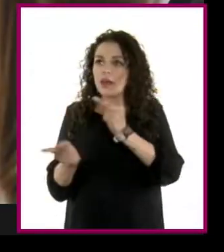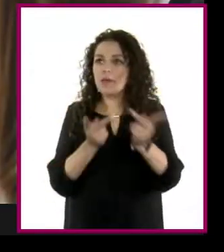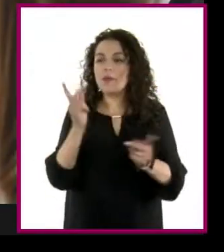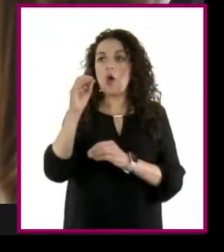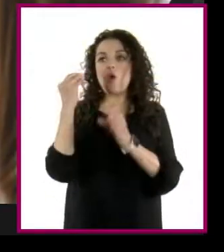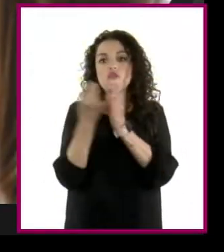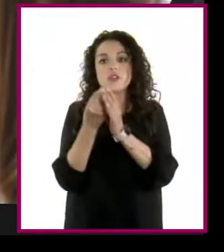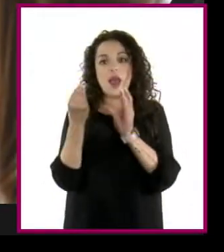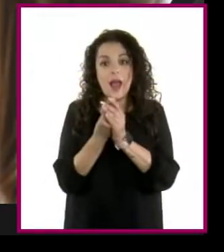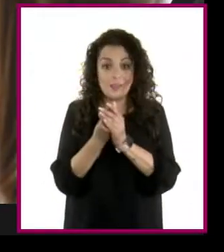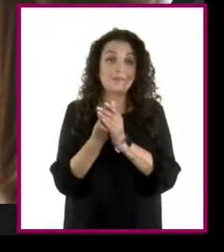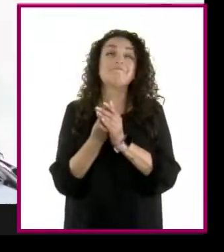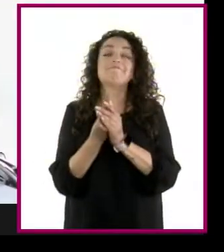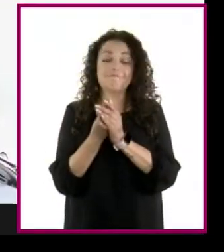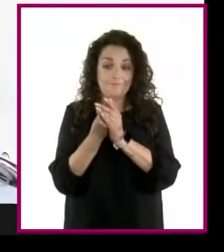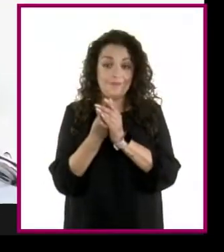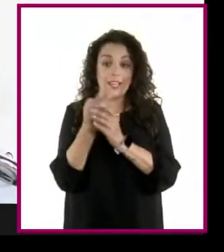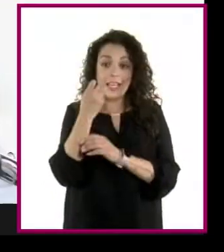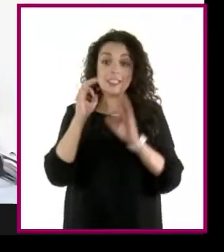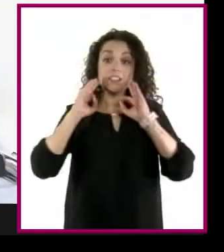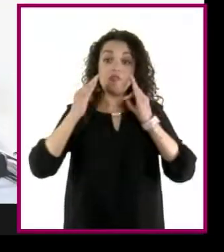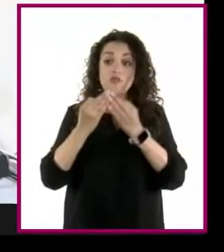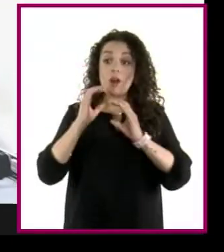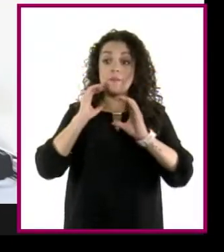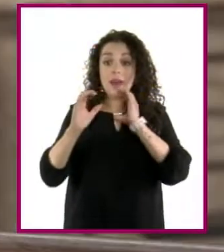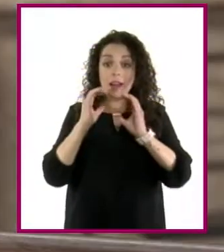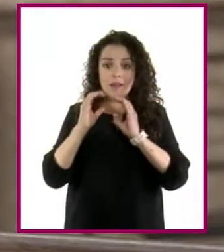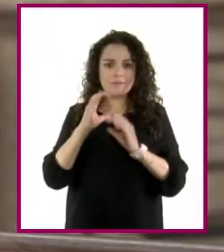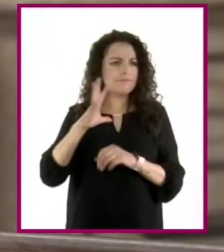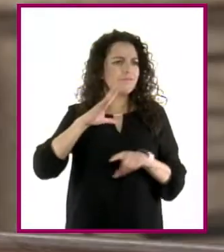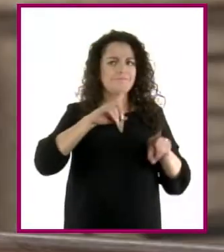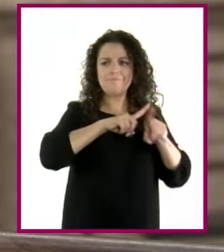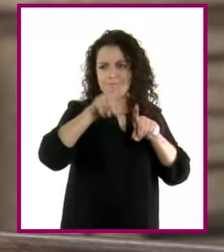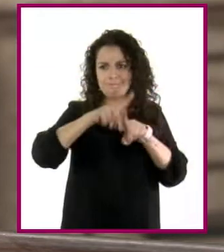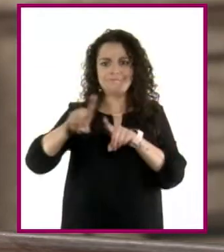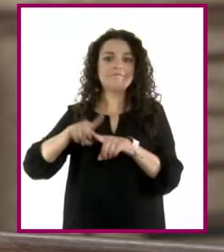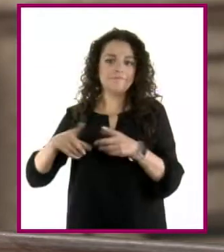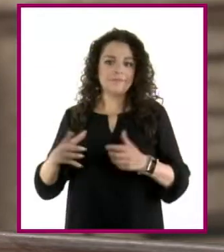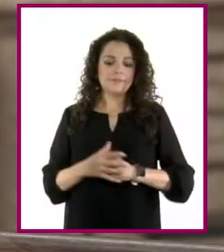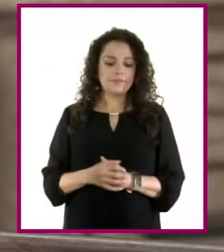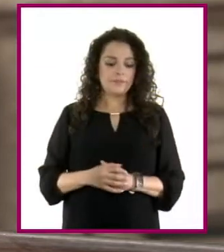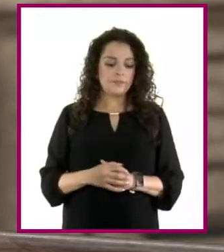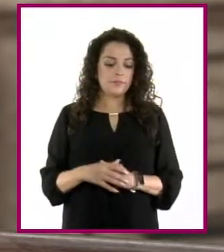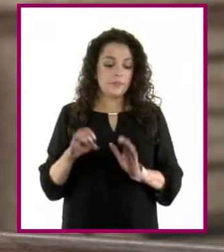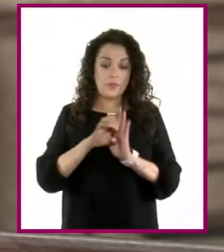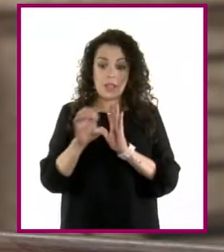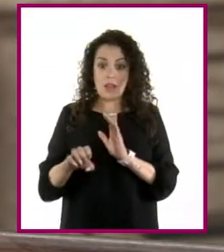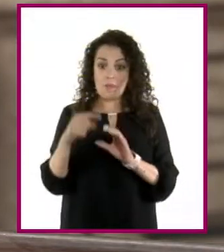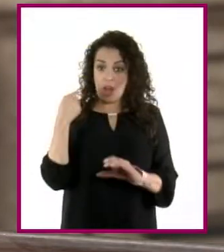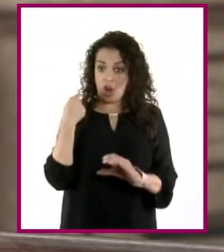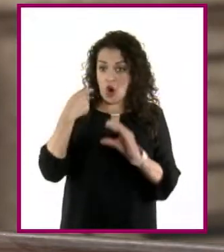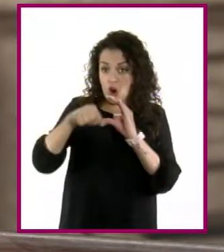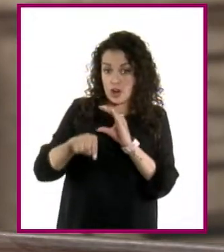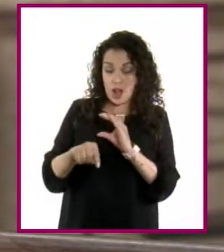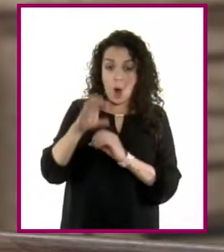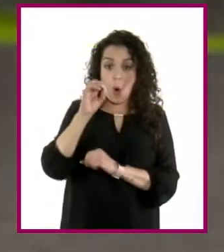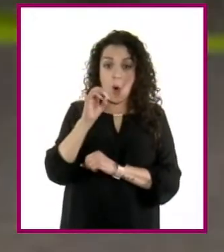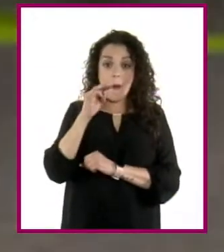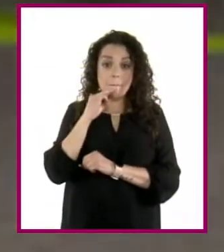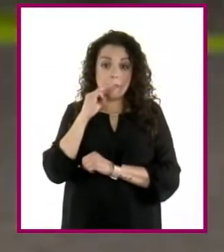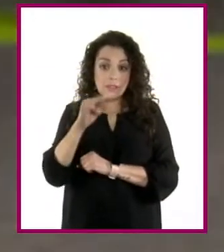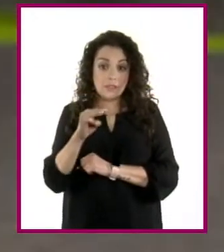clases y toda interacción comunicativa que podamos tener. ¿Mandarnos correos electrónicos o mensajes por